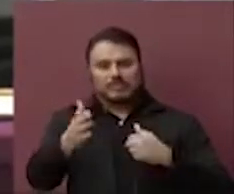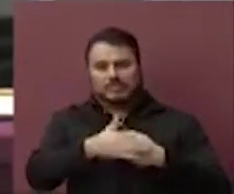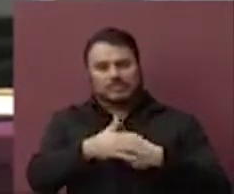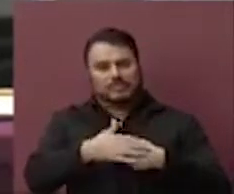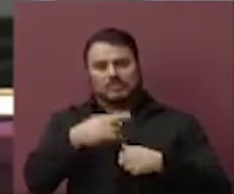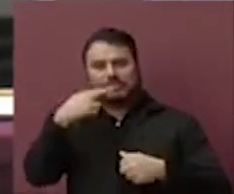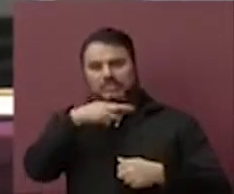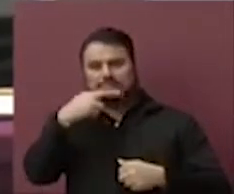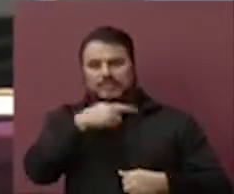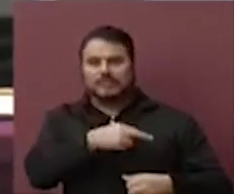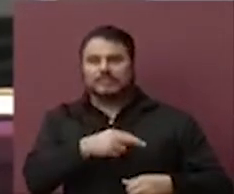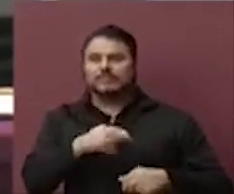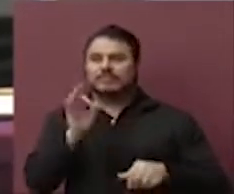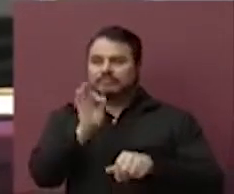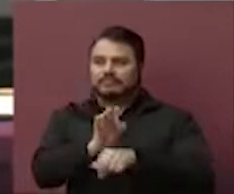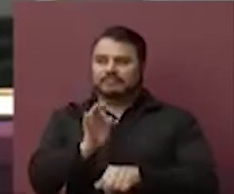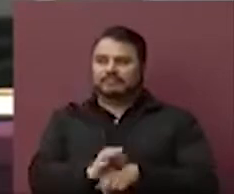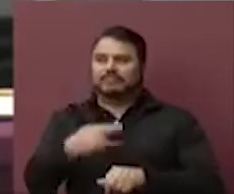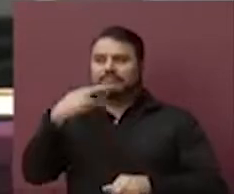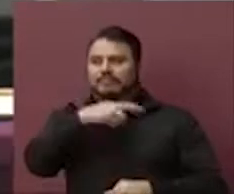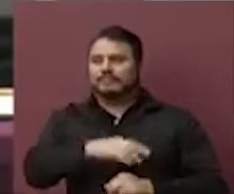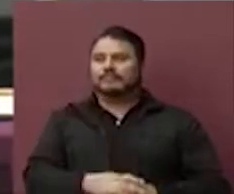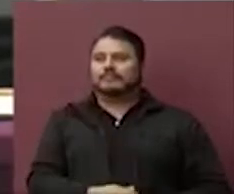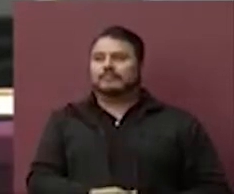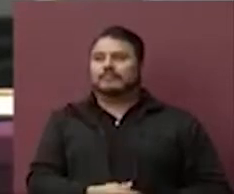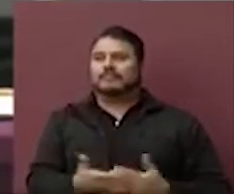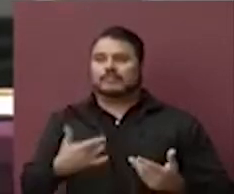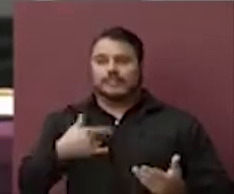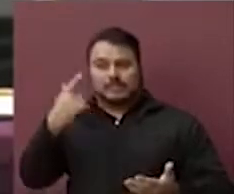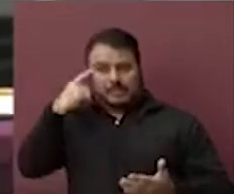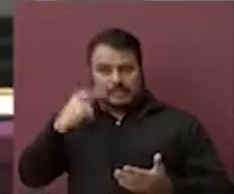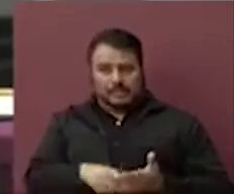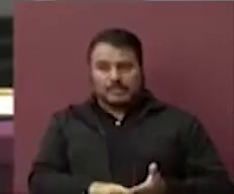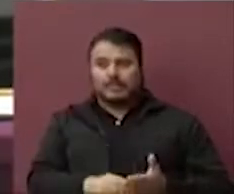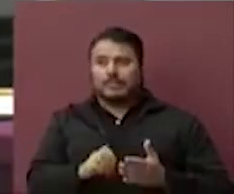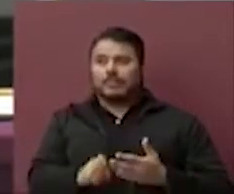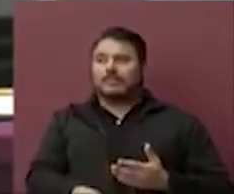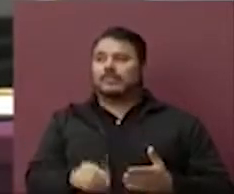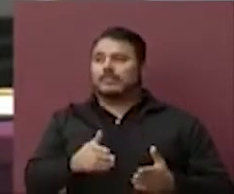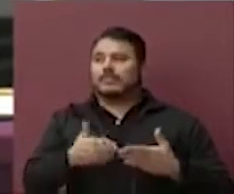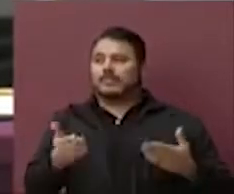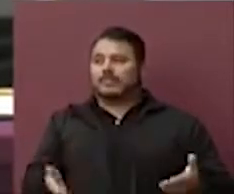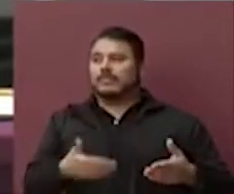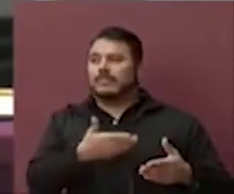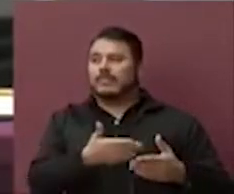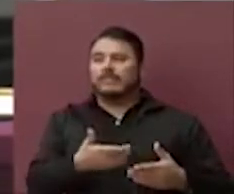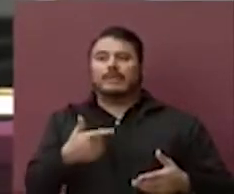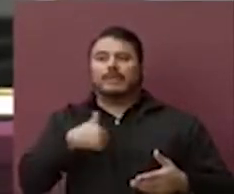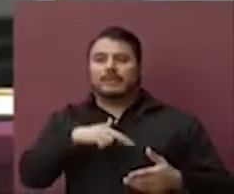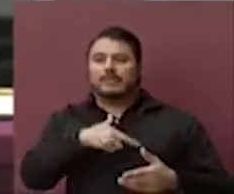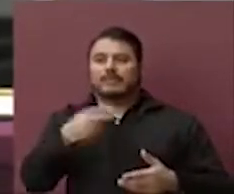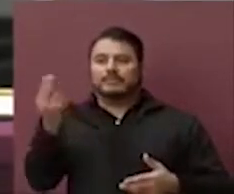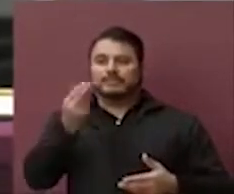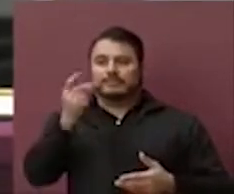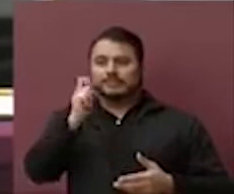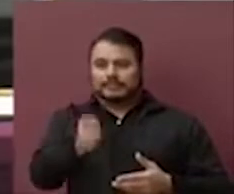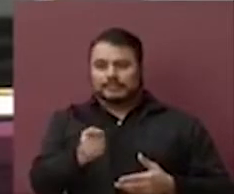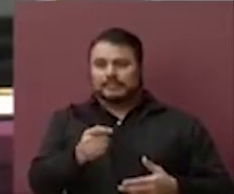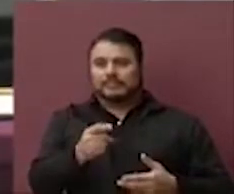nos exige resultados inmediatos. Y creo que en este caso necesitamos